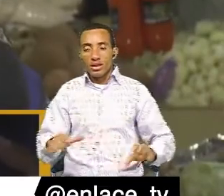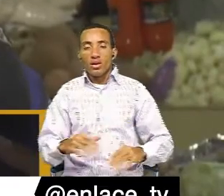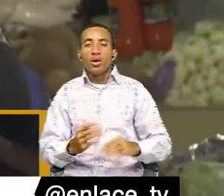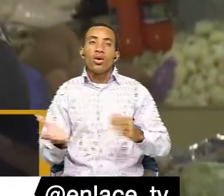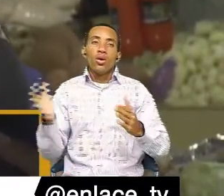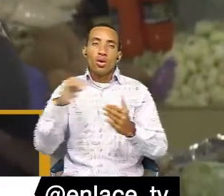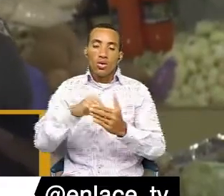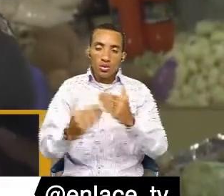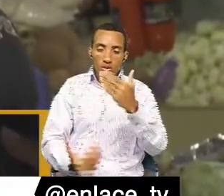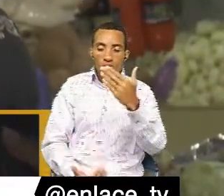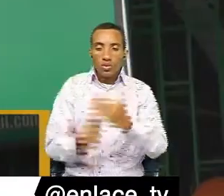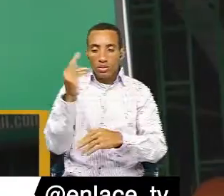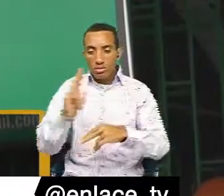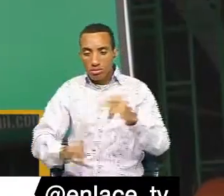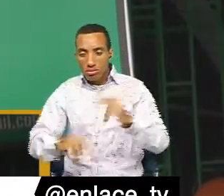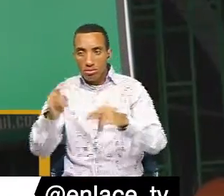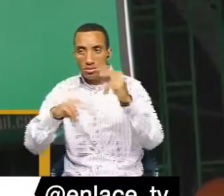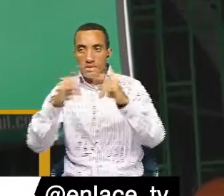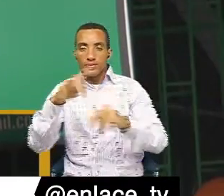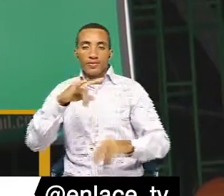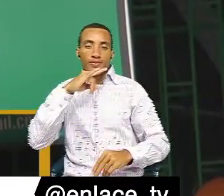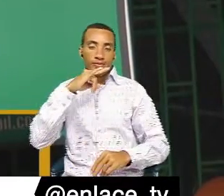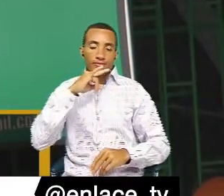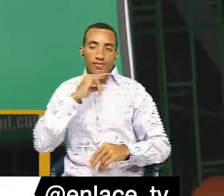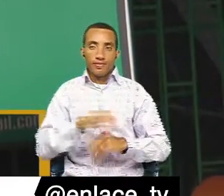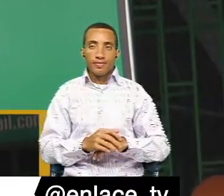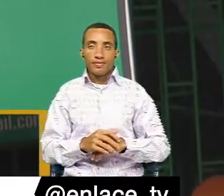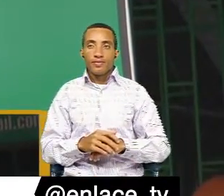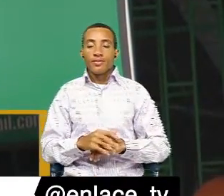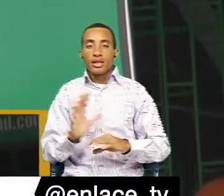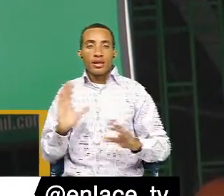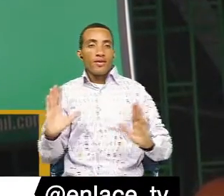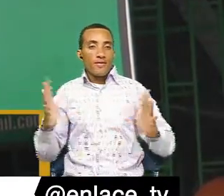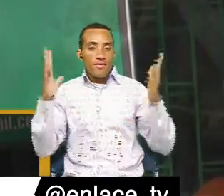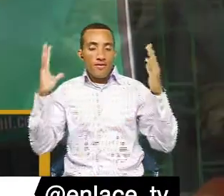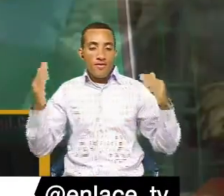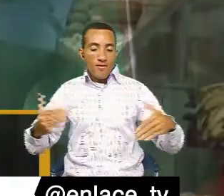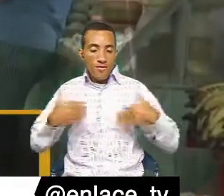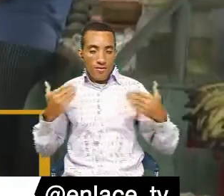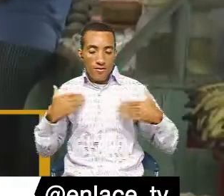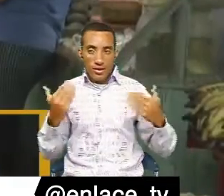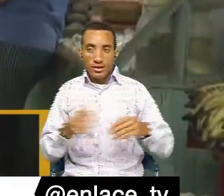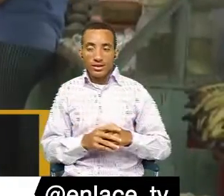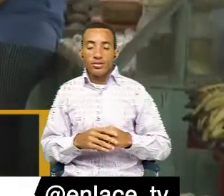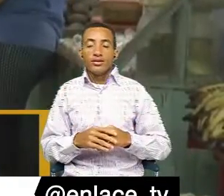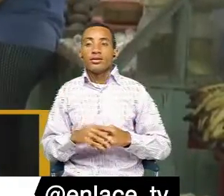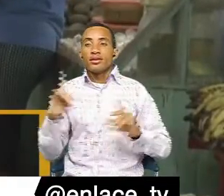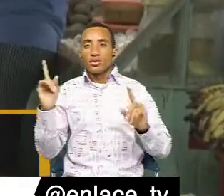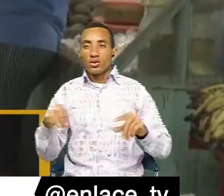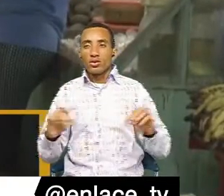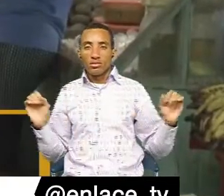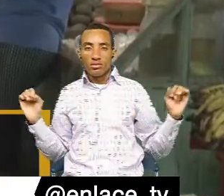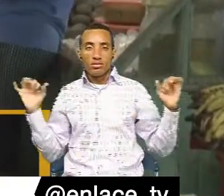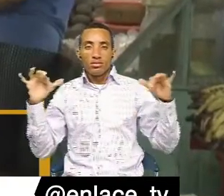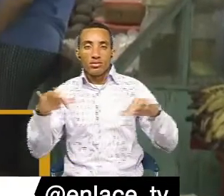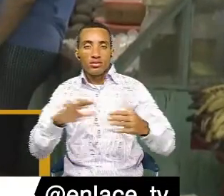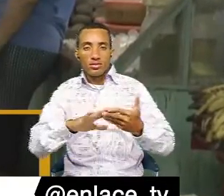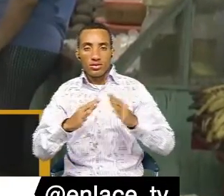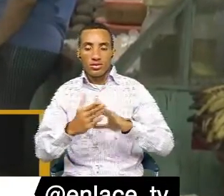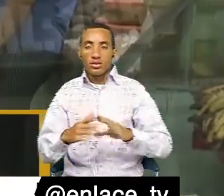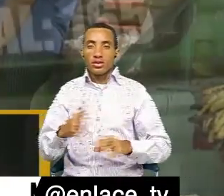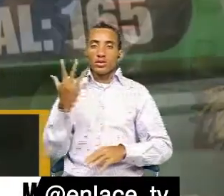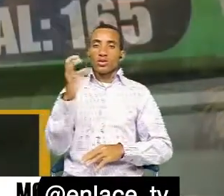una nueva plaza de mercado Torcoloma. En la plaza del ambiente que se respira es de fiesta, esa de la que se espera participe la comunidad que durante 50